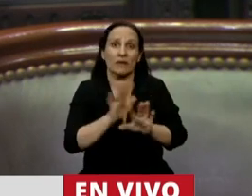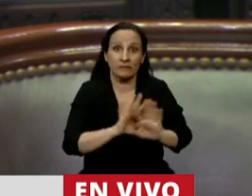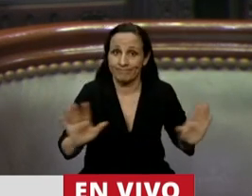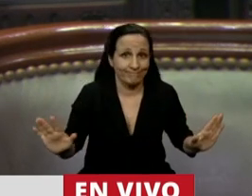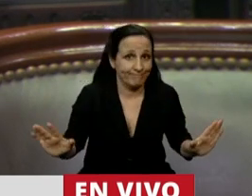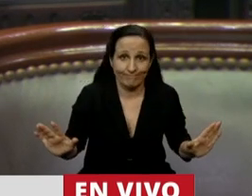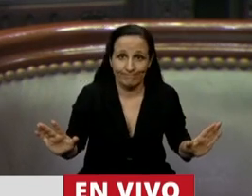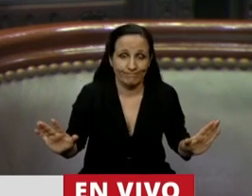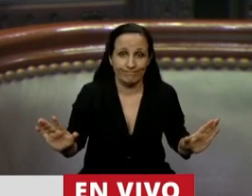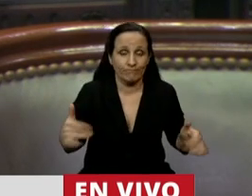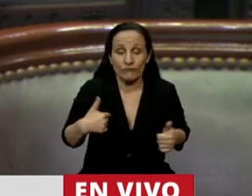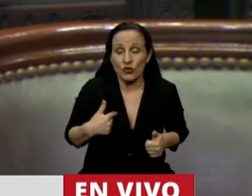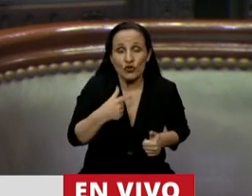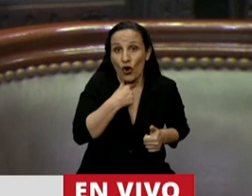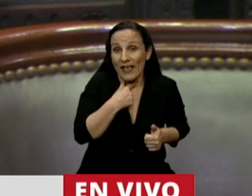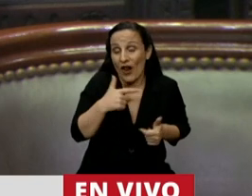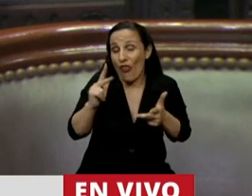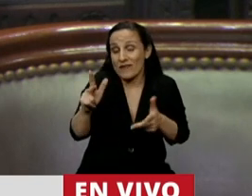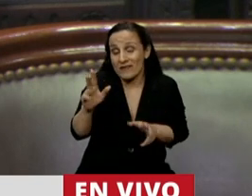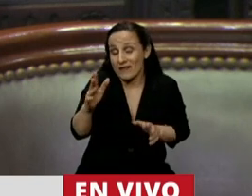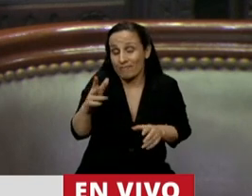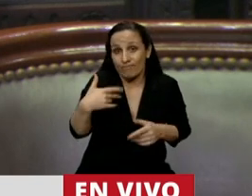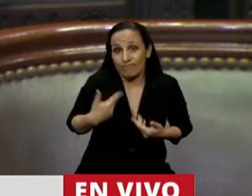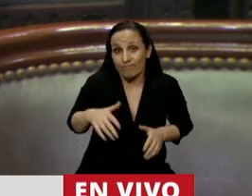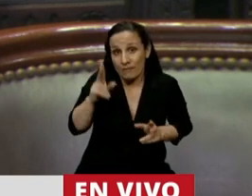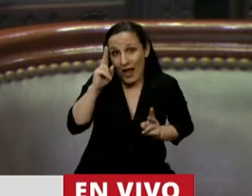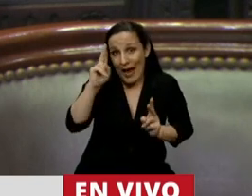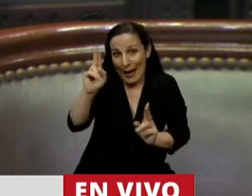Y mire, Presidenta, yo lo quiero decir con mucho respeto,